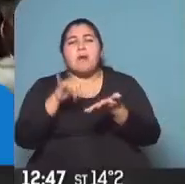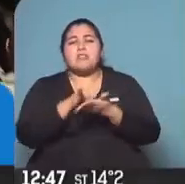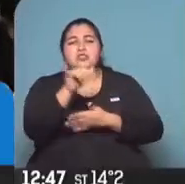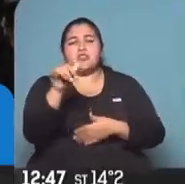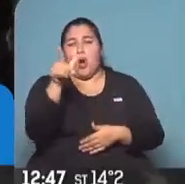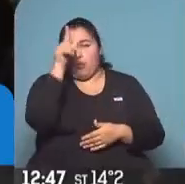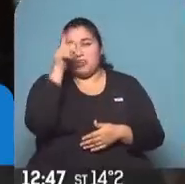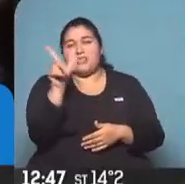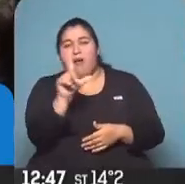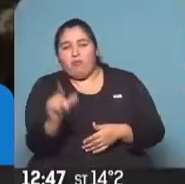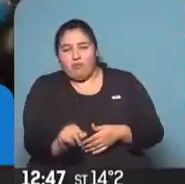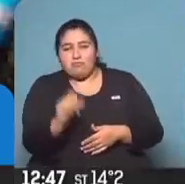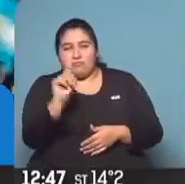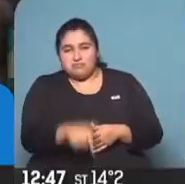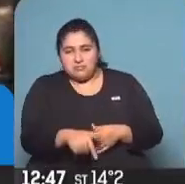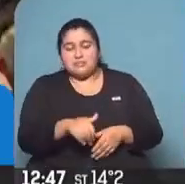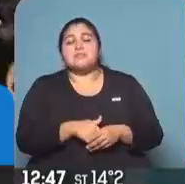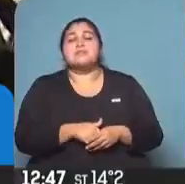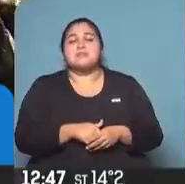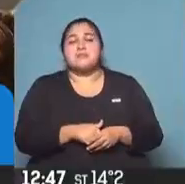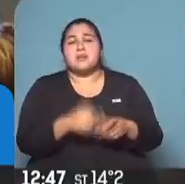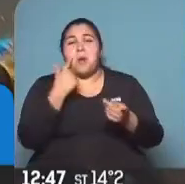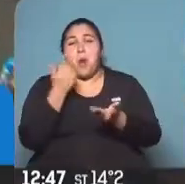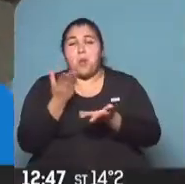policía representación